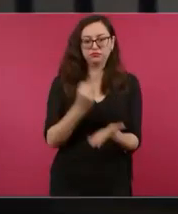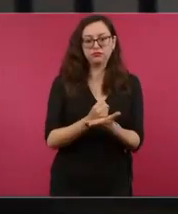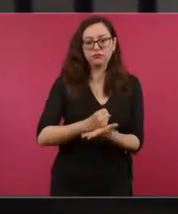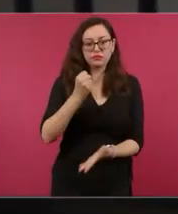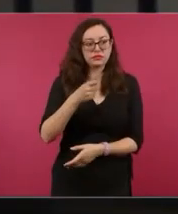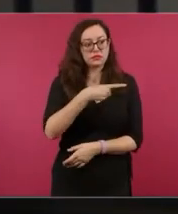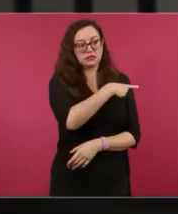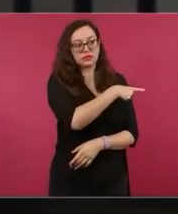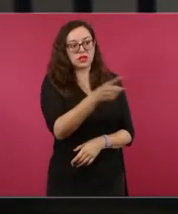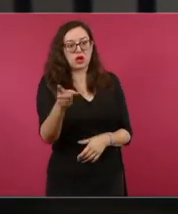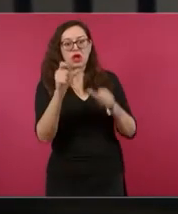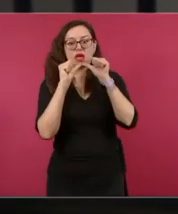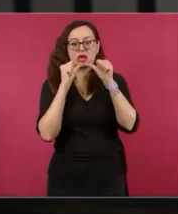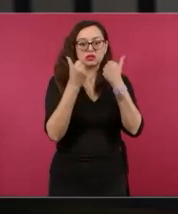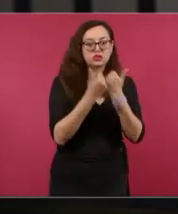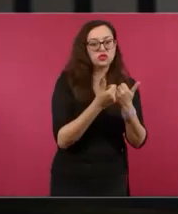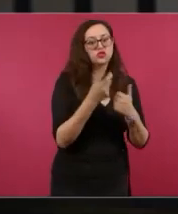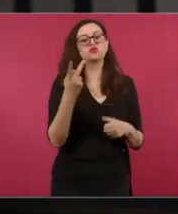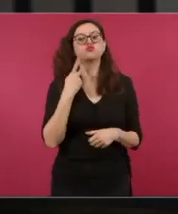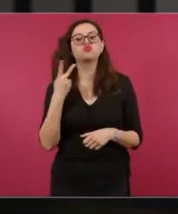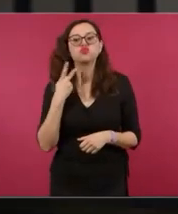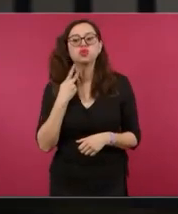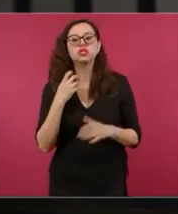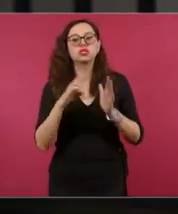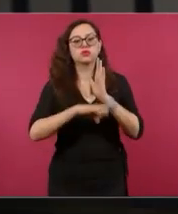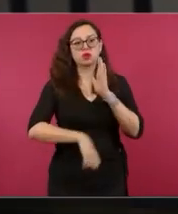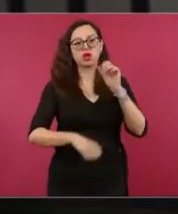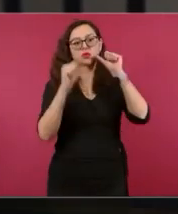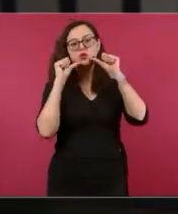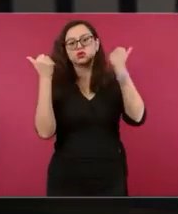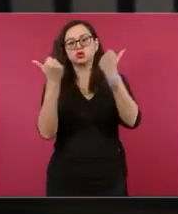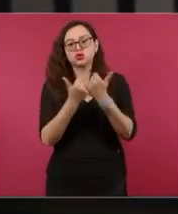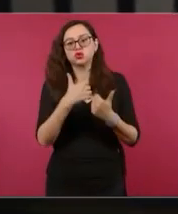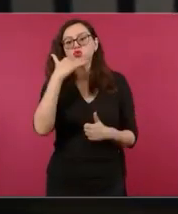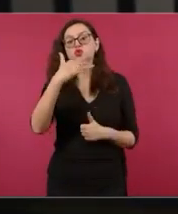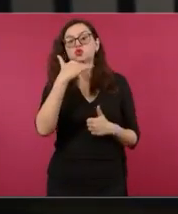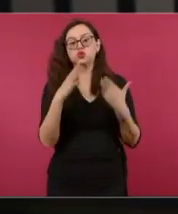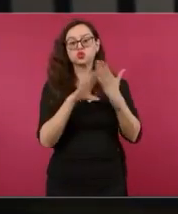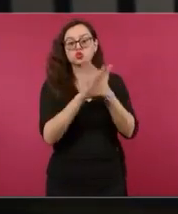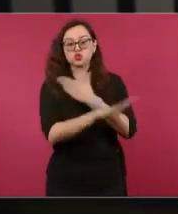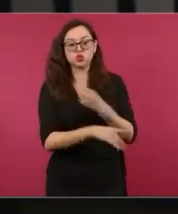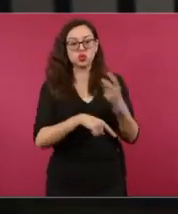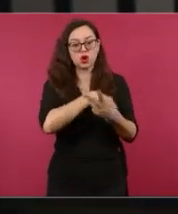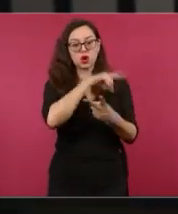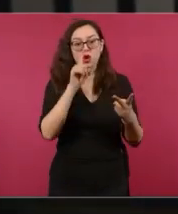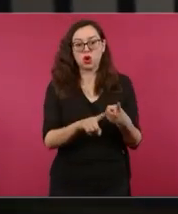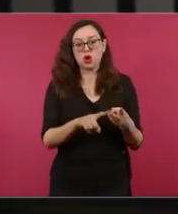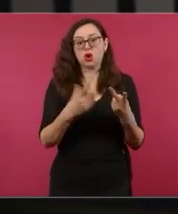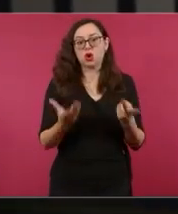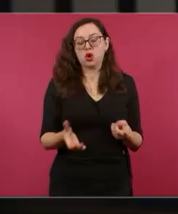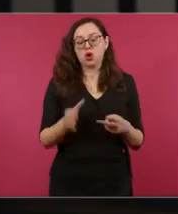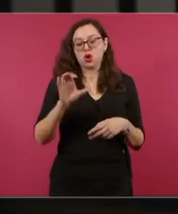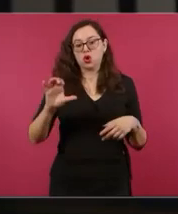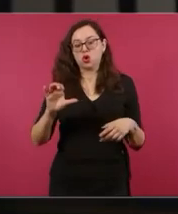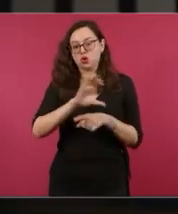organizaciones de carácter o de corte político, como son Mexicanos contra la Corrupción e Impunidad y el Consejo Nacional de Litigio